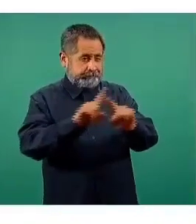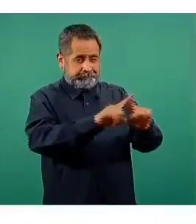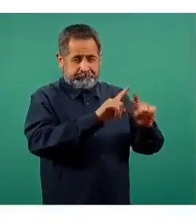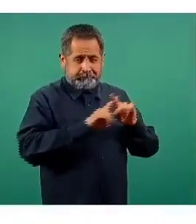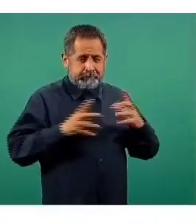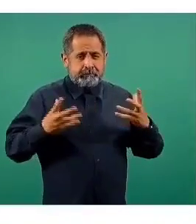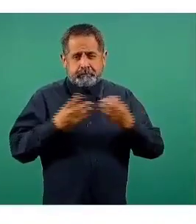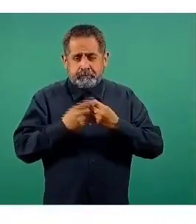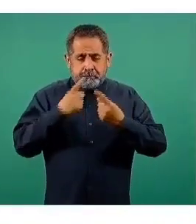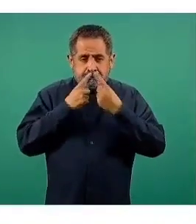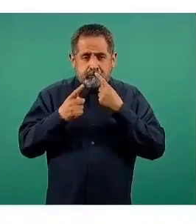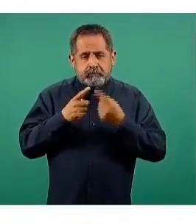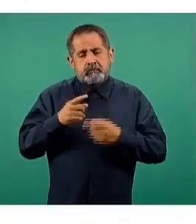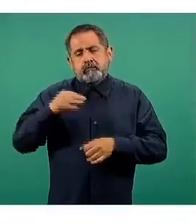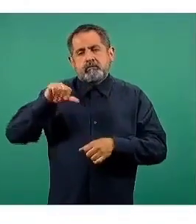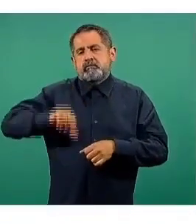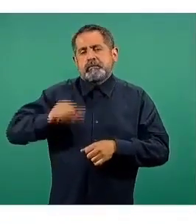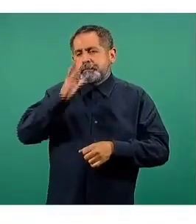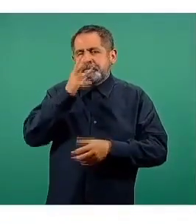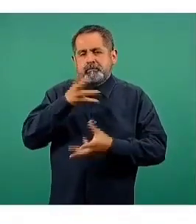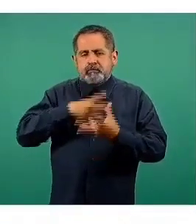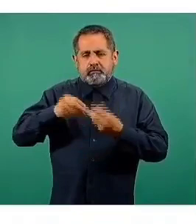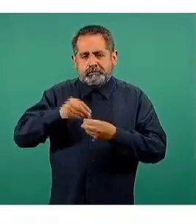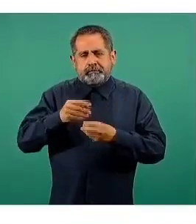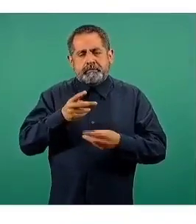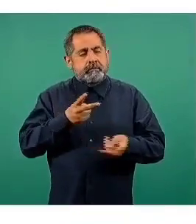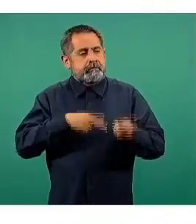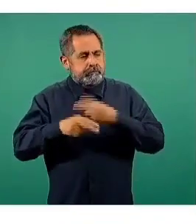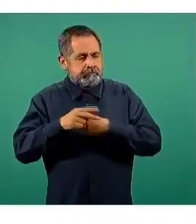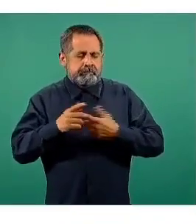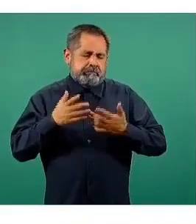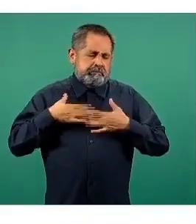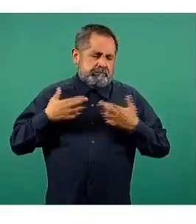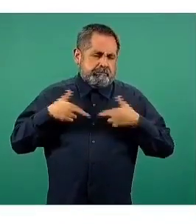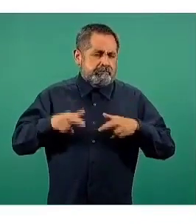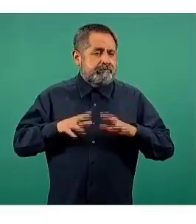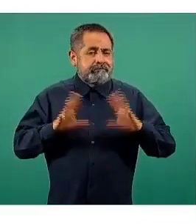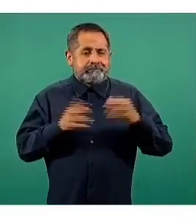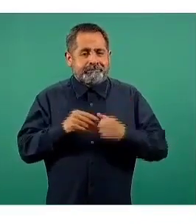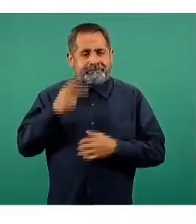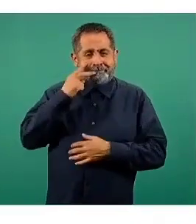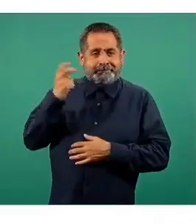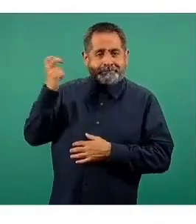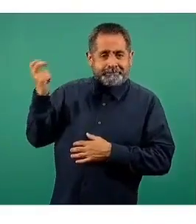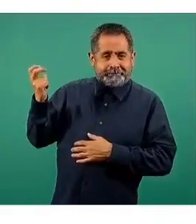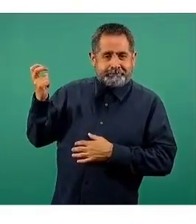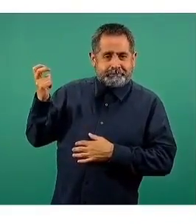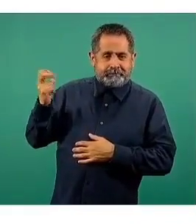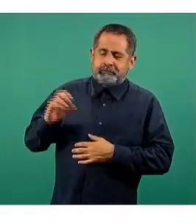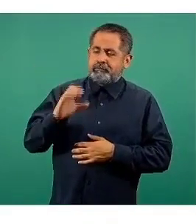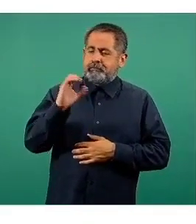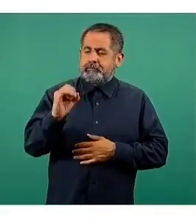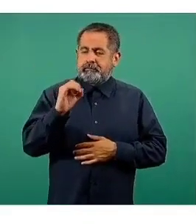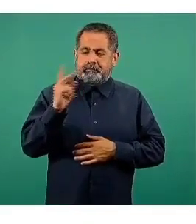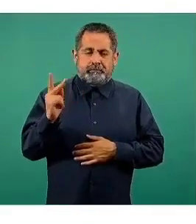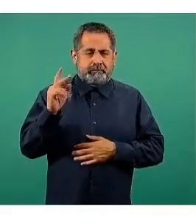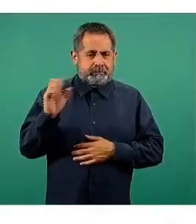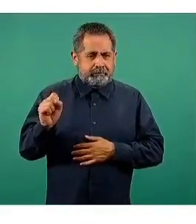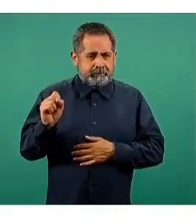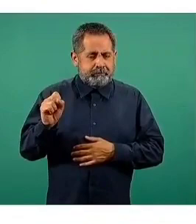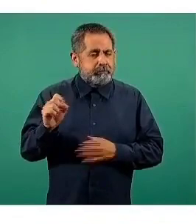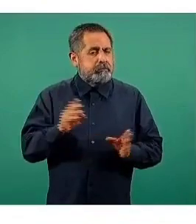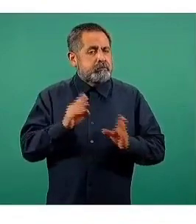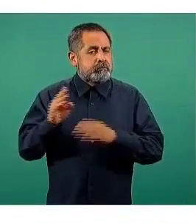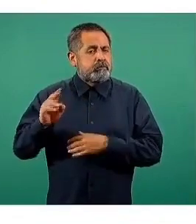que no pueden estar hoy todas aquí, pero están representadas por nosotros, son la Organización Panamericana de la Salud,